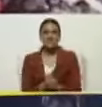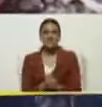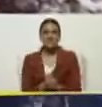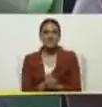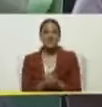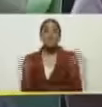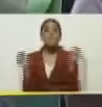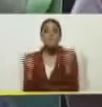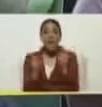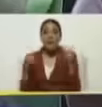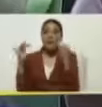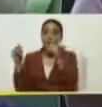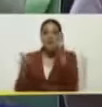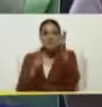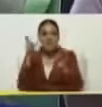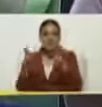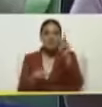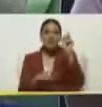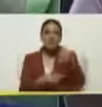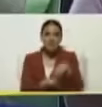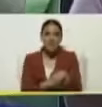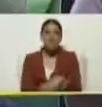Mérida,